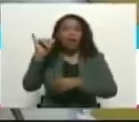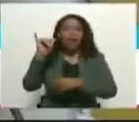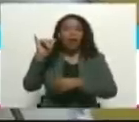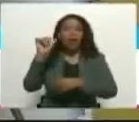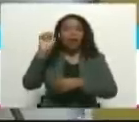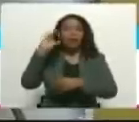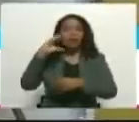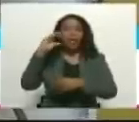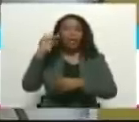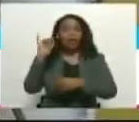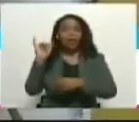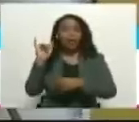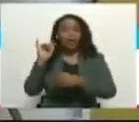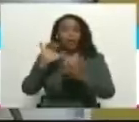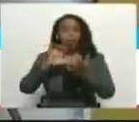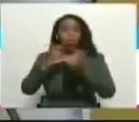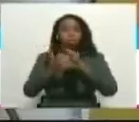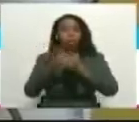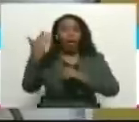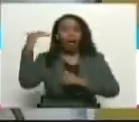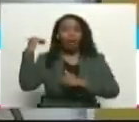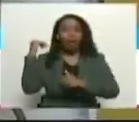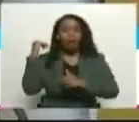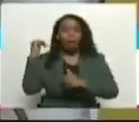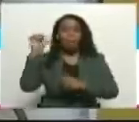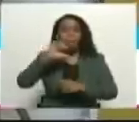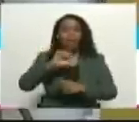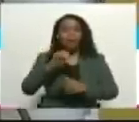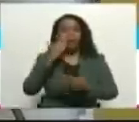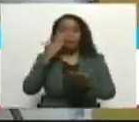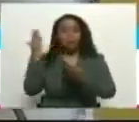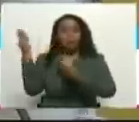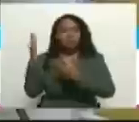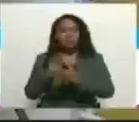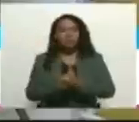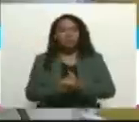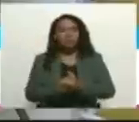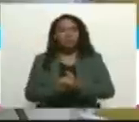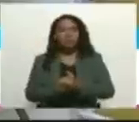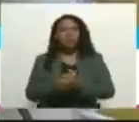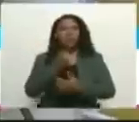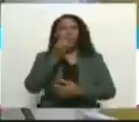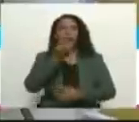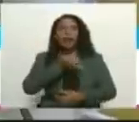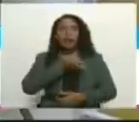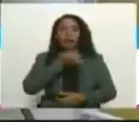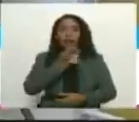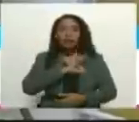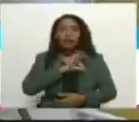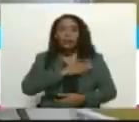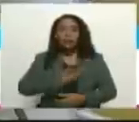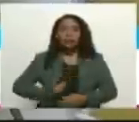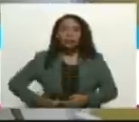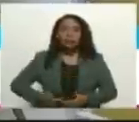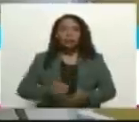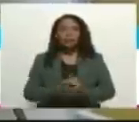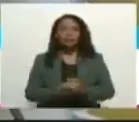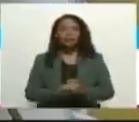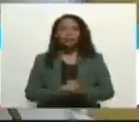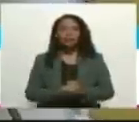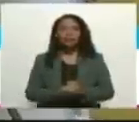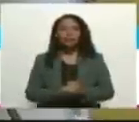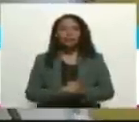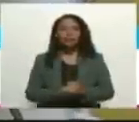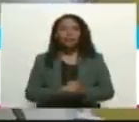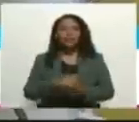reporte necesario, sea quien cierre también este caso, presidente. Adelante, Gauri. Buenas tardes, señor presidente.